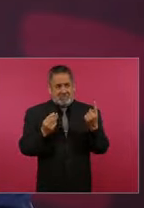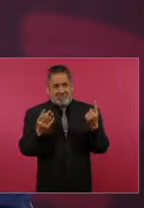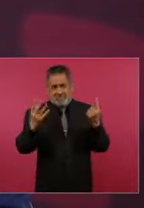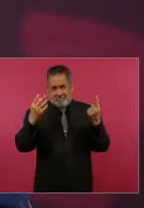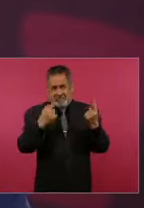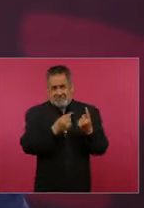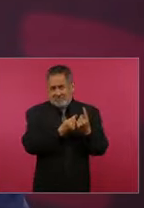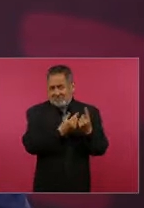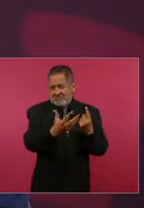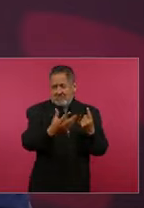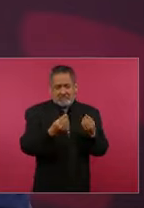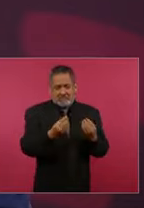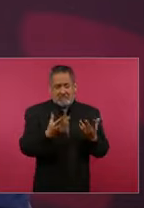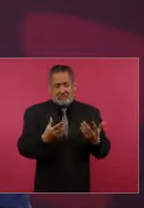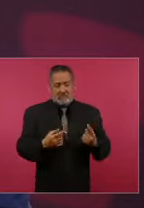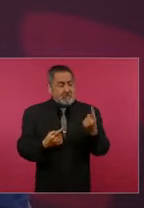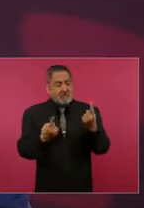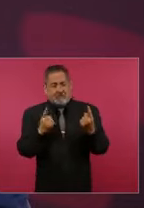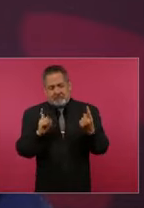No,